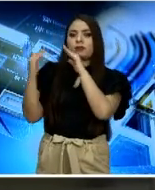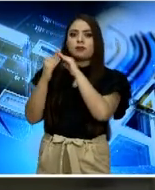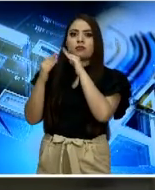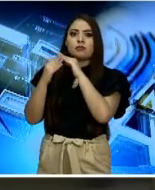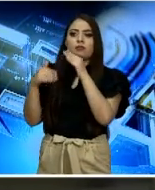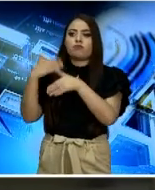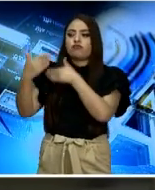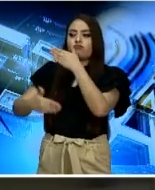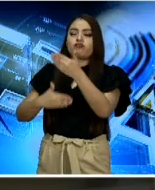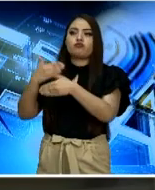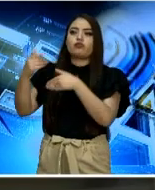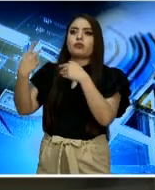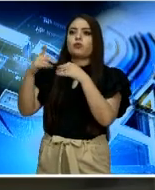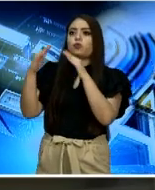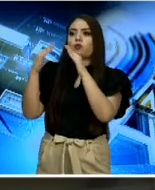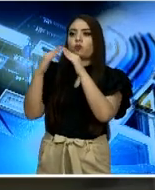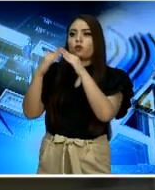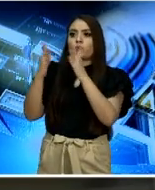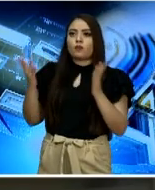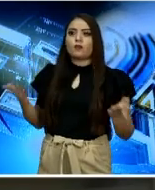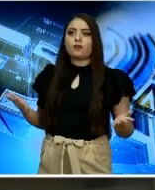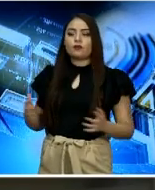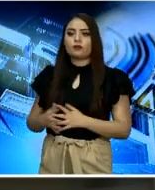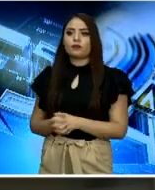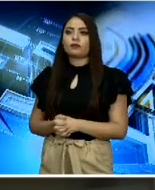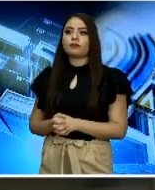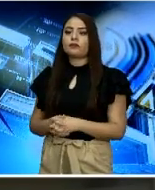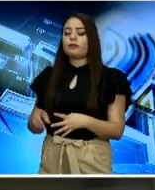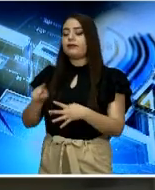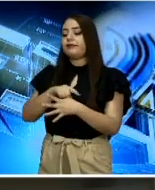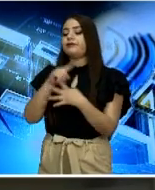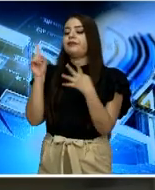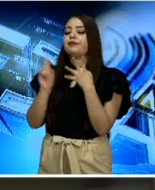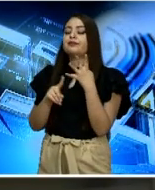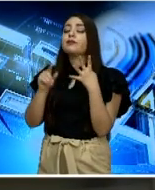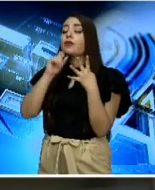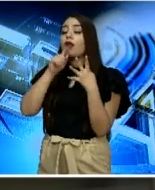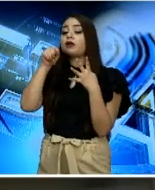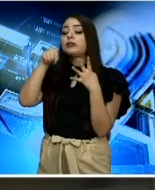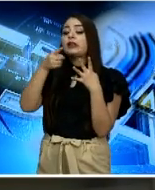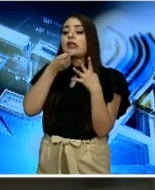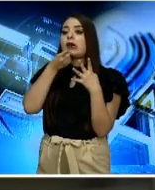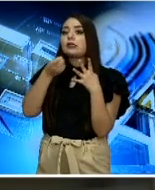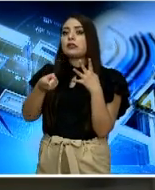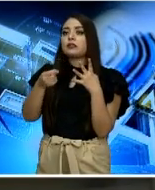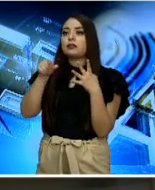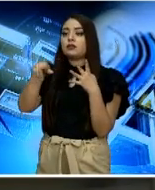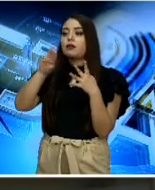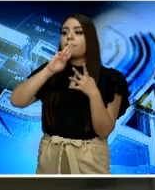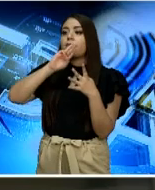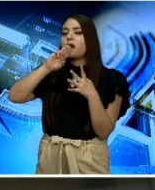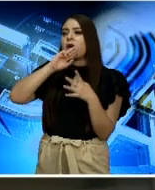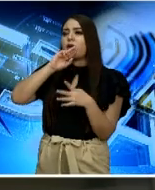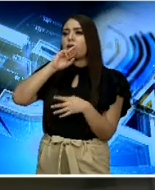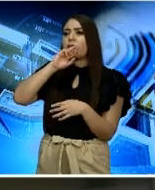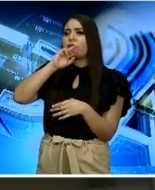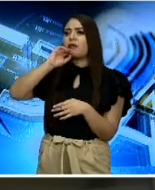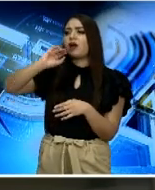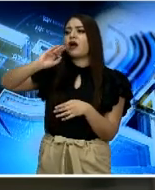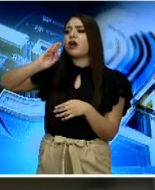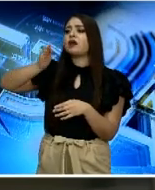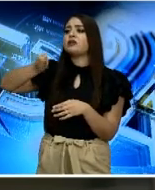a distancia. Dice también que la madre de familia acepta públicamente en el mismo